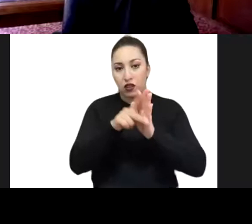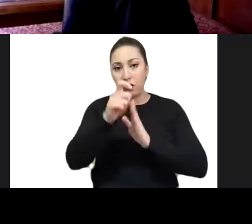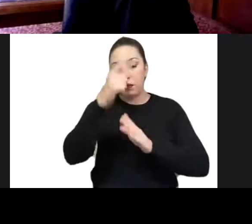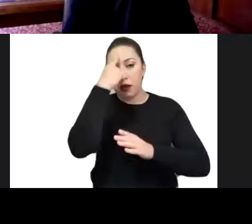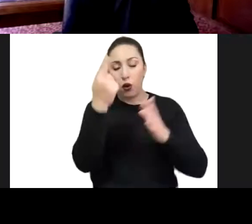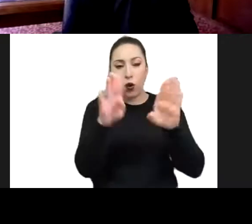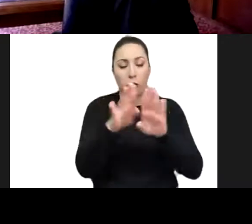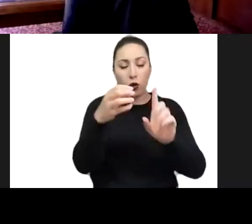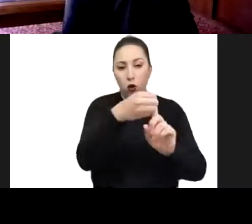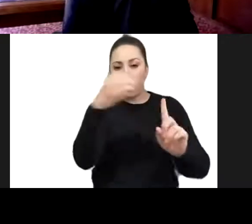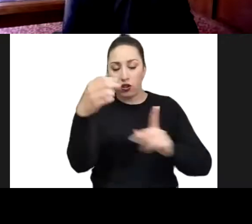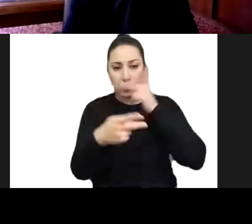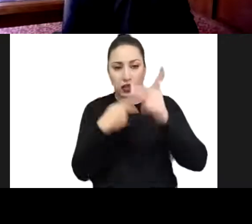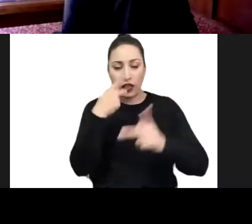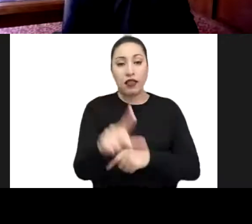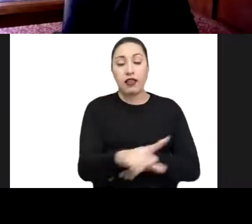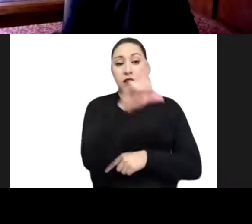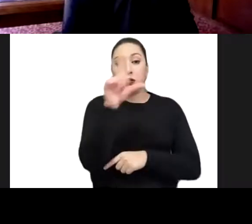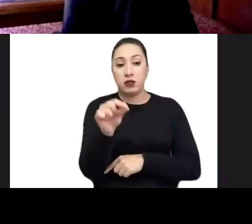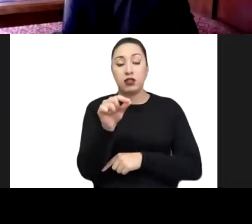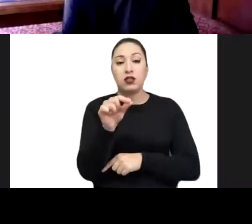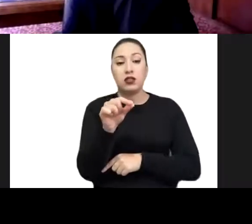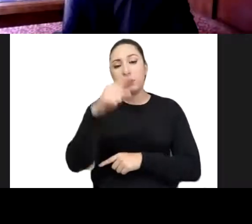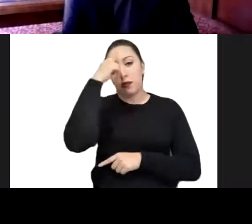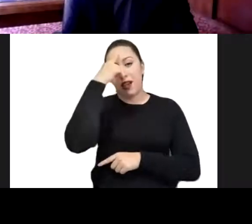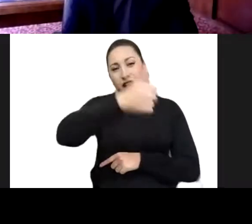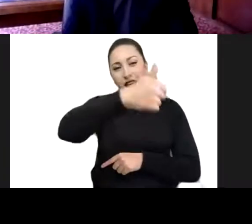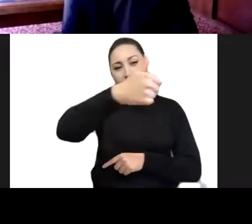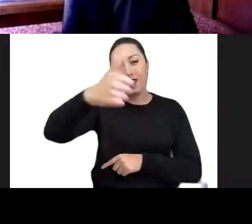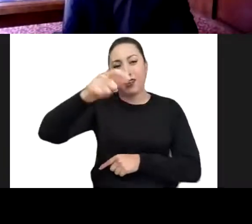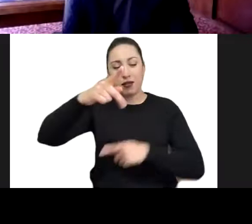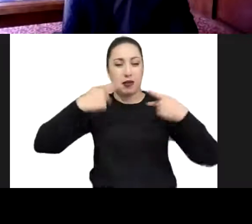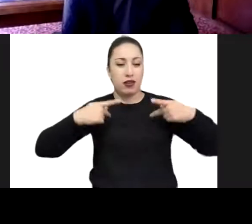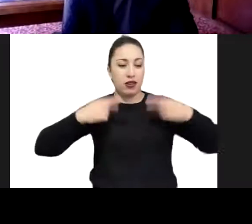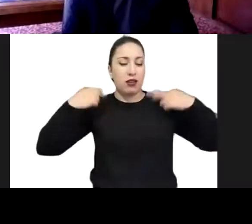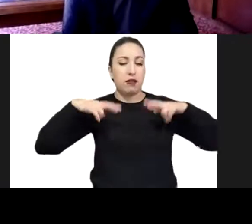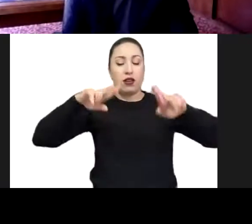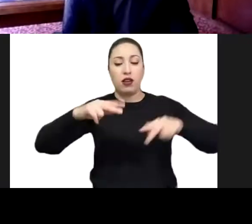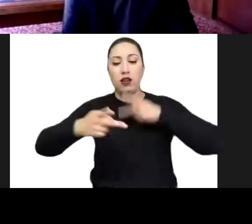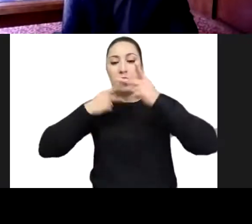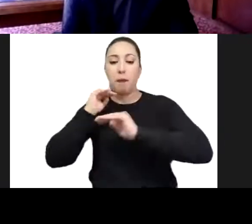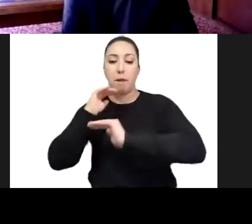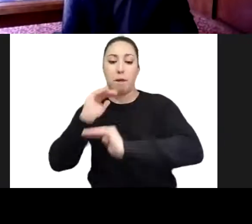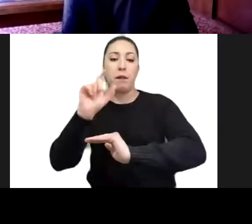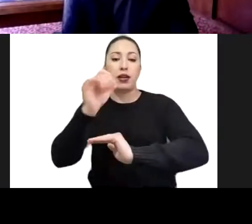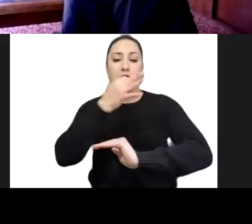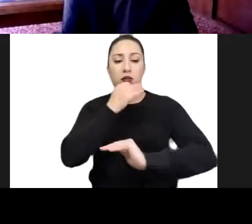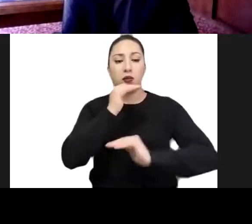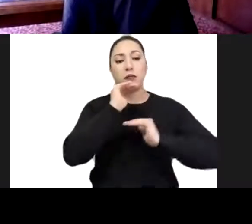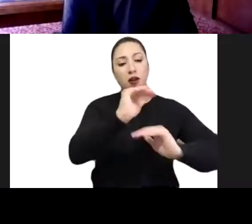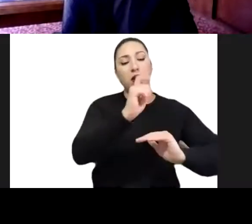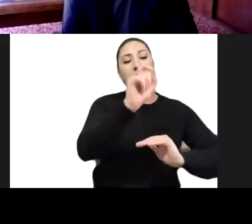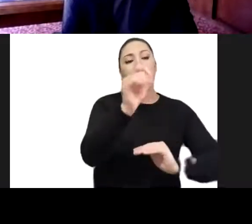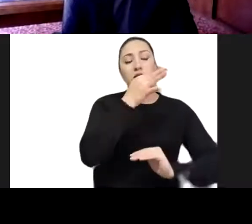mismo. Posteriormente, las presentaciones de cada uno de los participantes en el panel. 20 minutos a cada uno, por favor. Vamos a llevar un